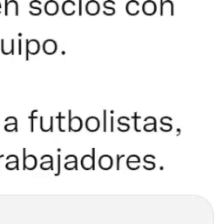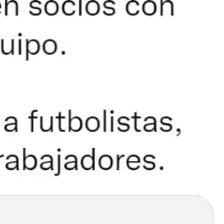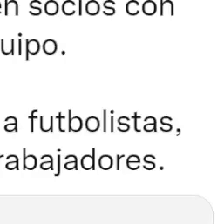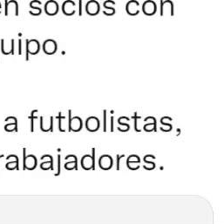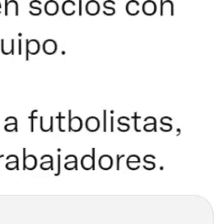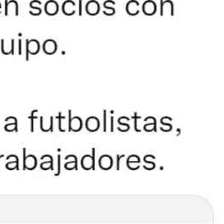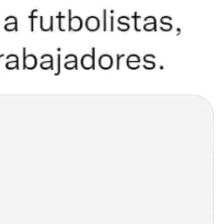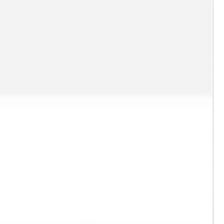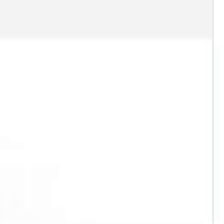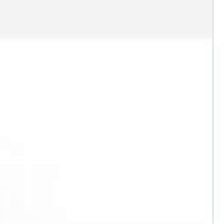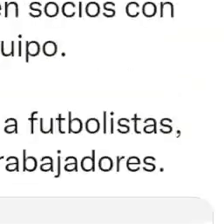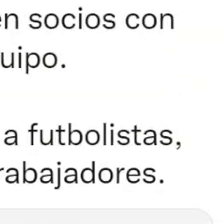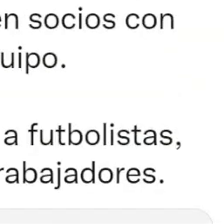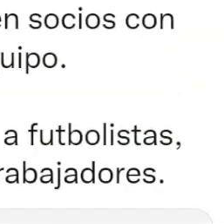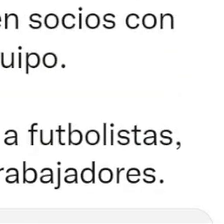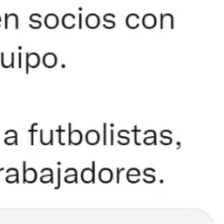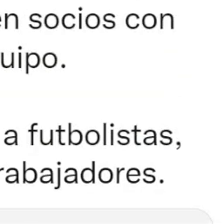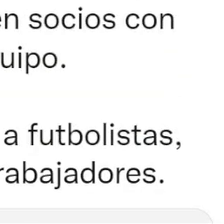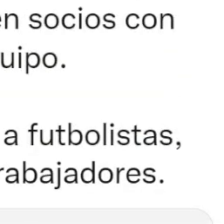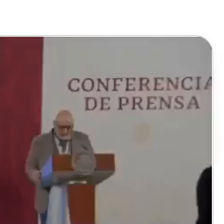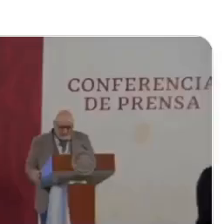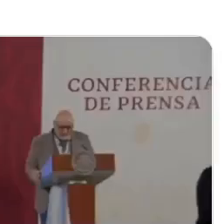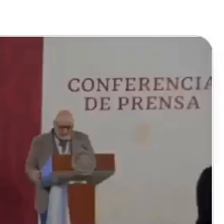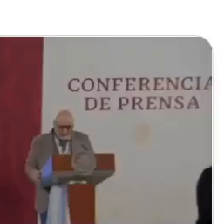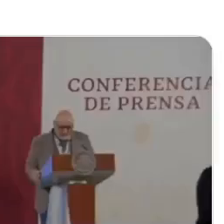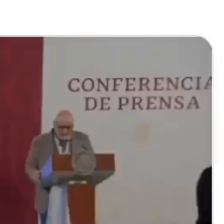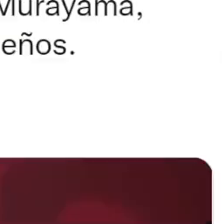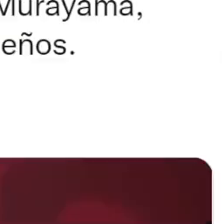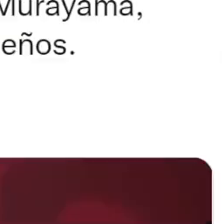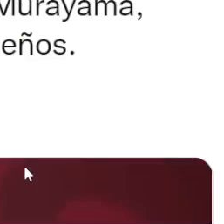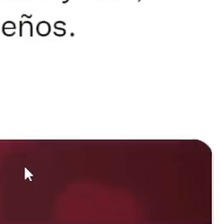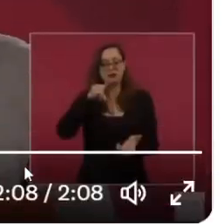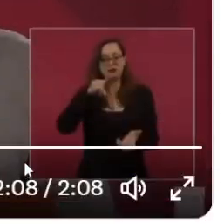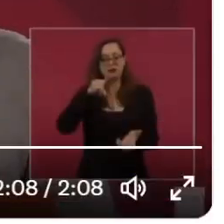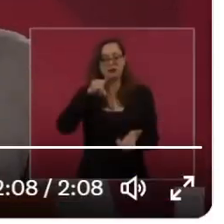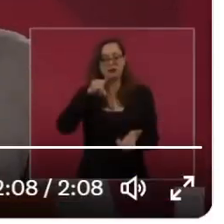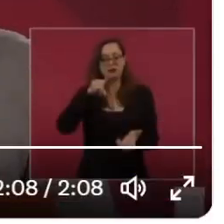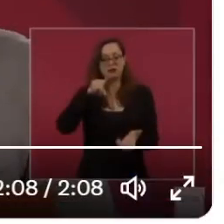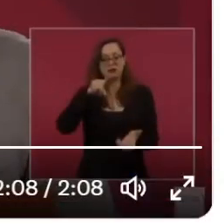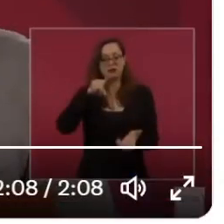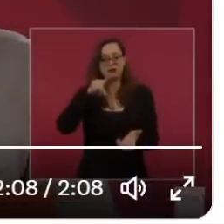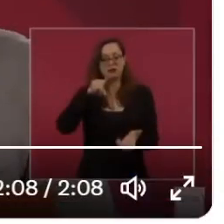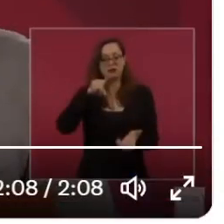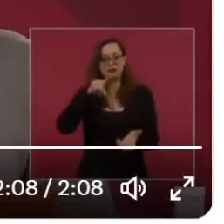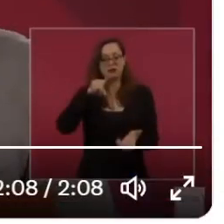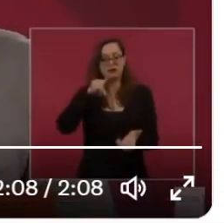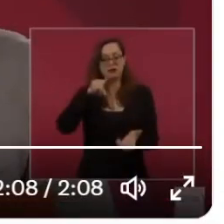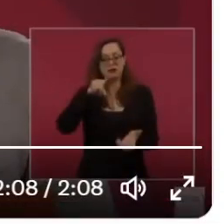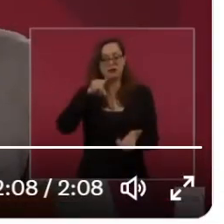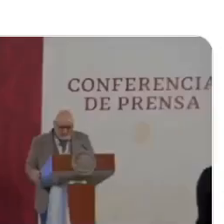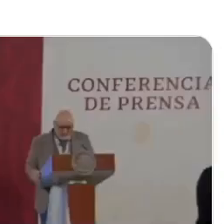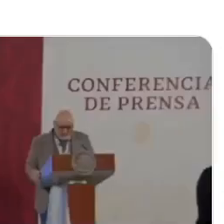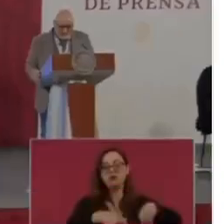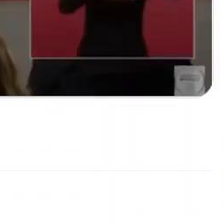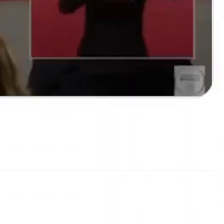del cual sale en redes sociales es este vamos a ver vamos a escuchar